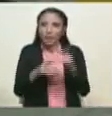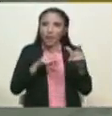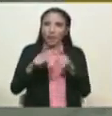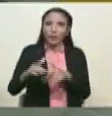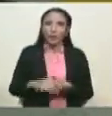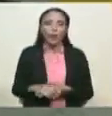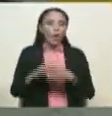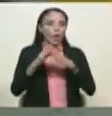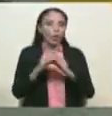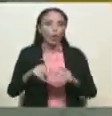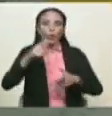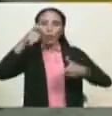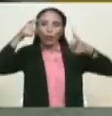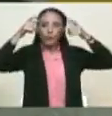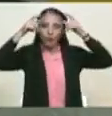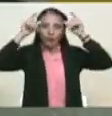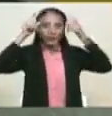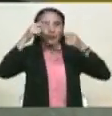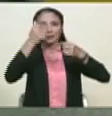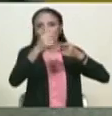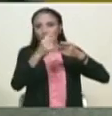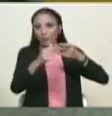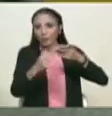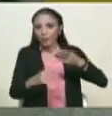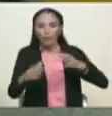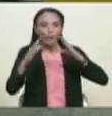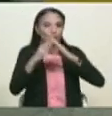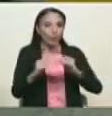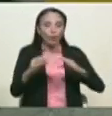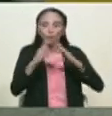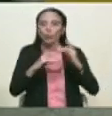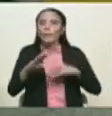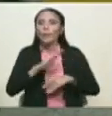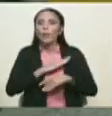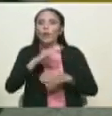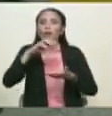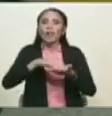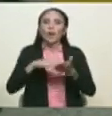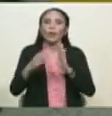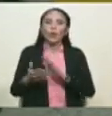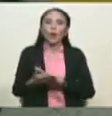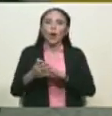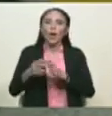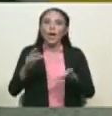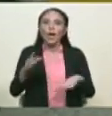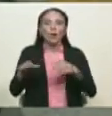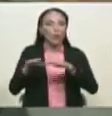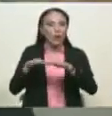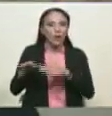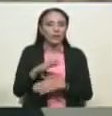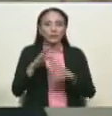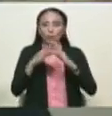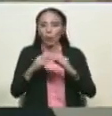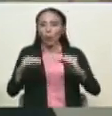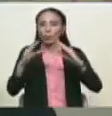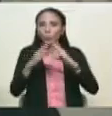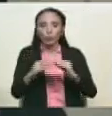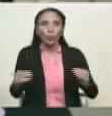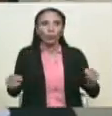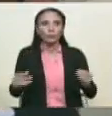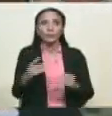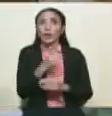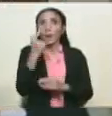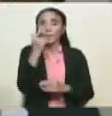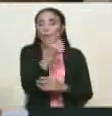las reses, los canales que provienen desde el Estado Cojedes, que provienen desde las pequeñas unidades de producción, y aquí las